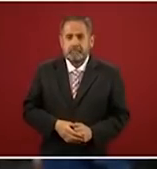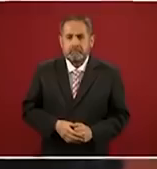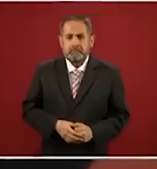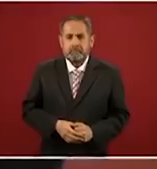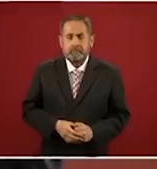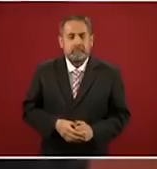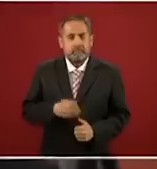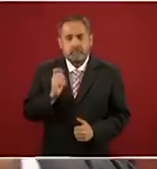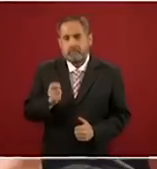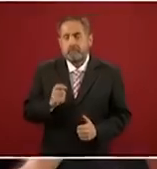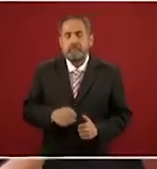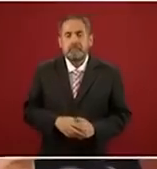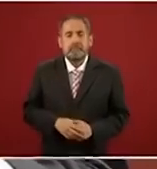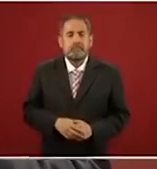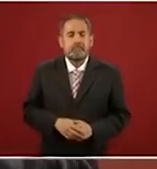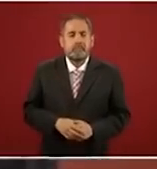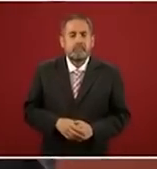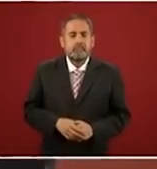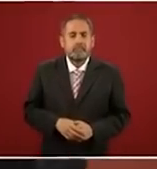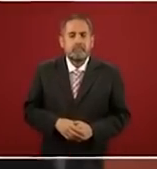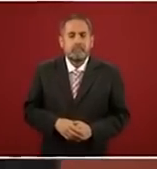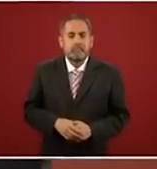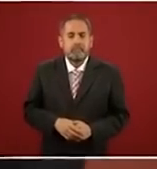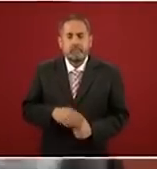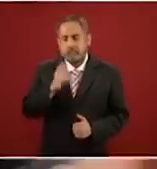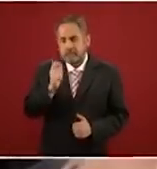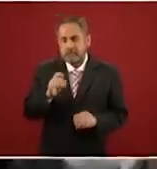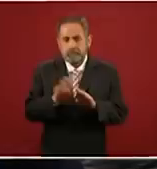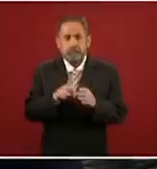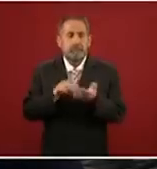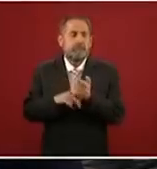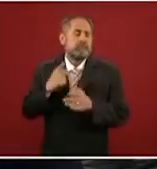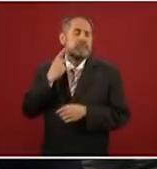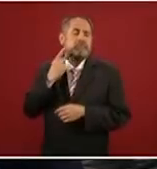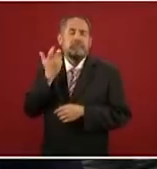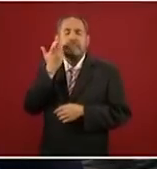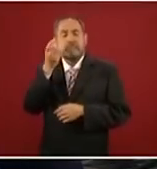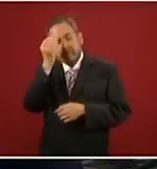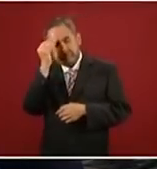chao es un asunto político